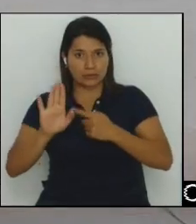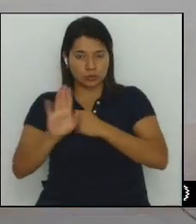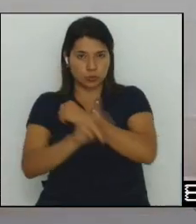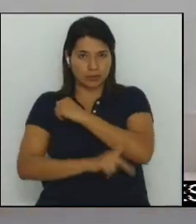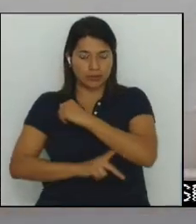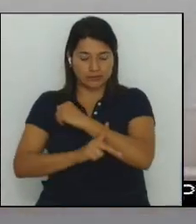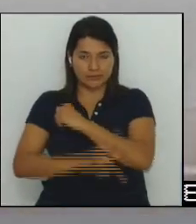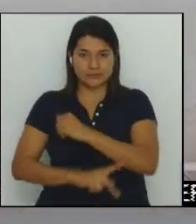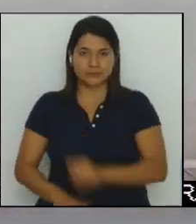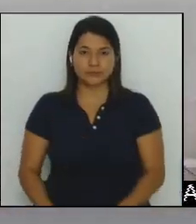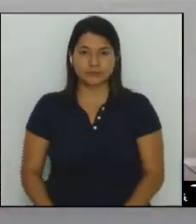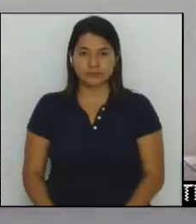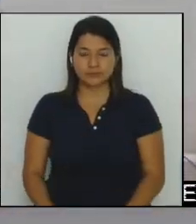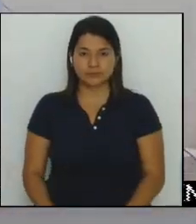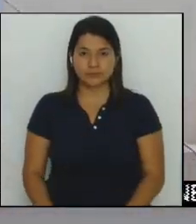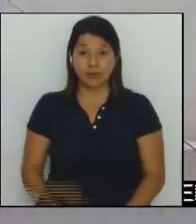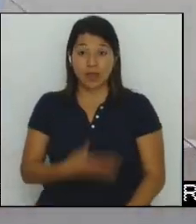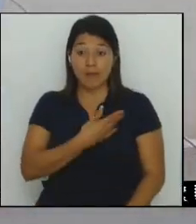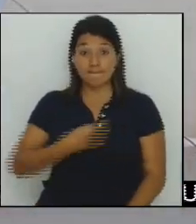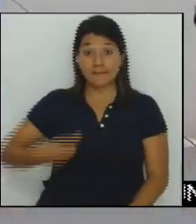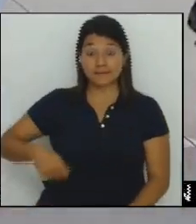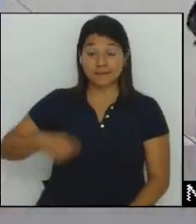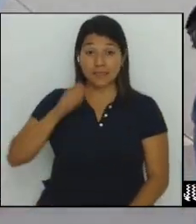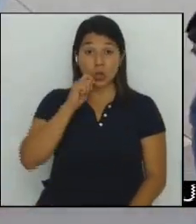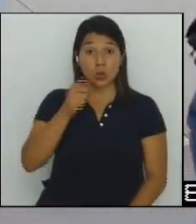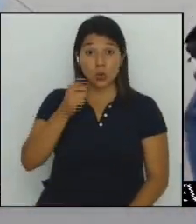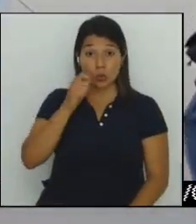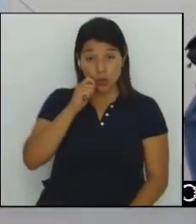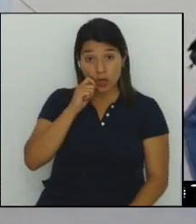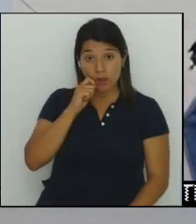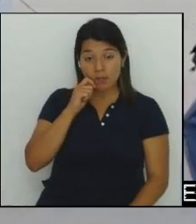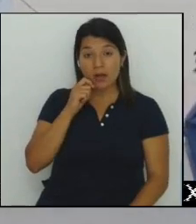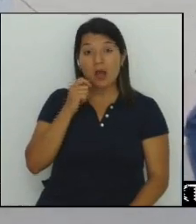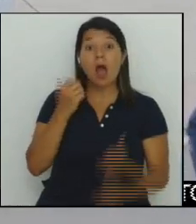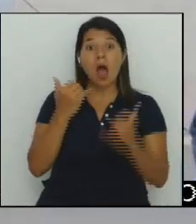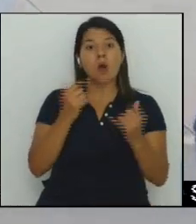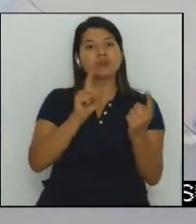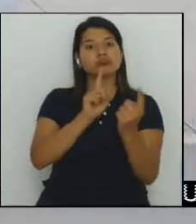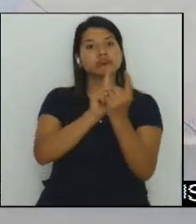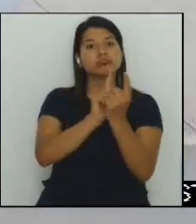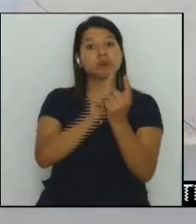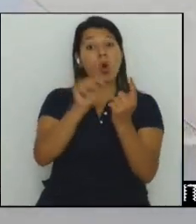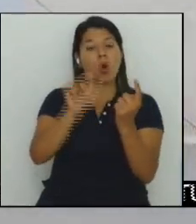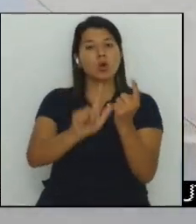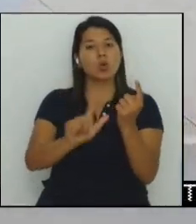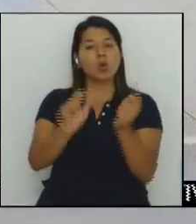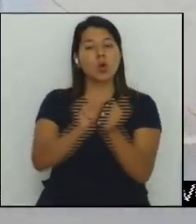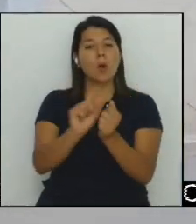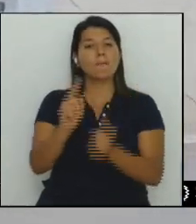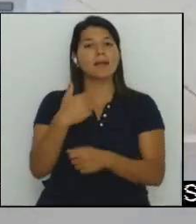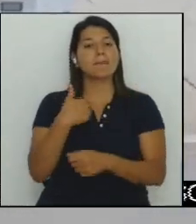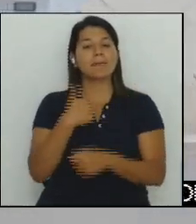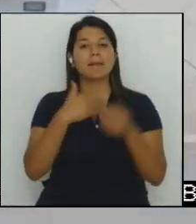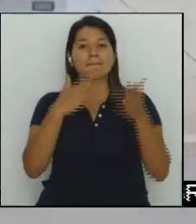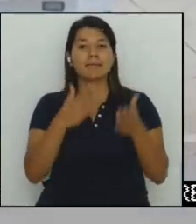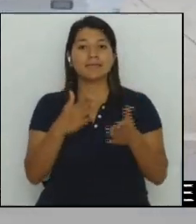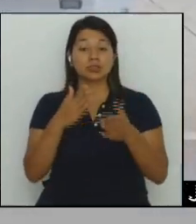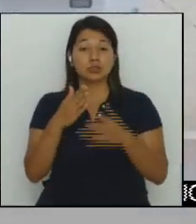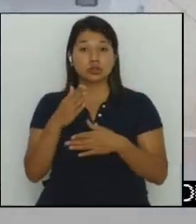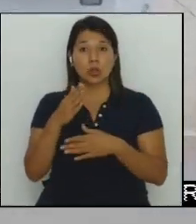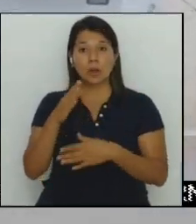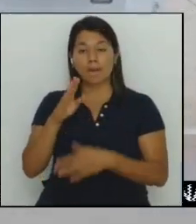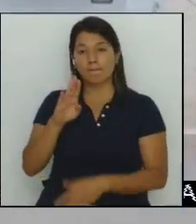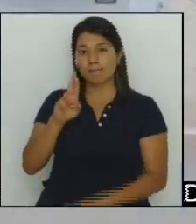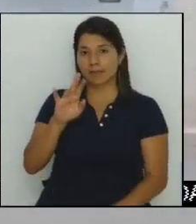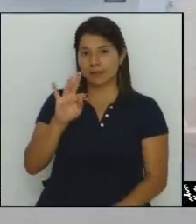El presidente de Ucrania, Volodymyr Zelensky, se reúne este lunes con el primer ministro británico, Rishi Sunak. Reino Unido ha sido el